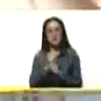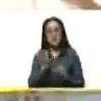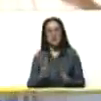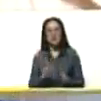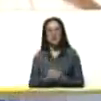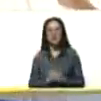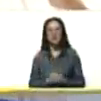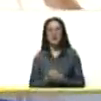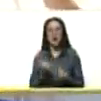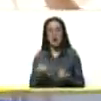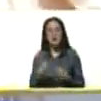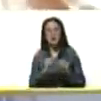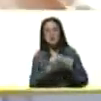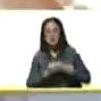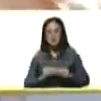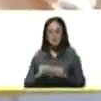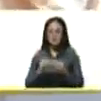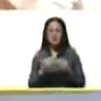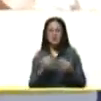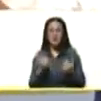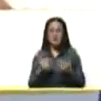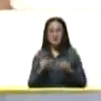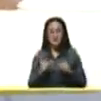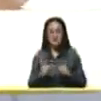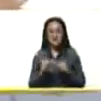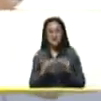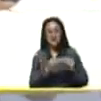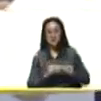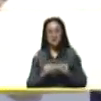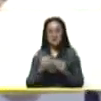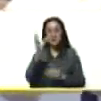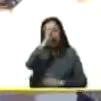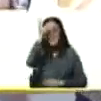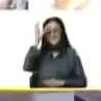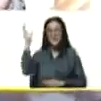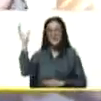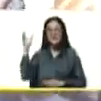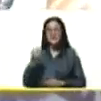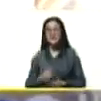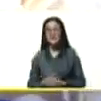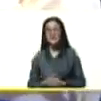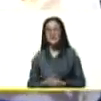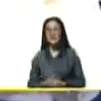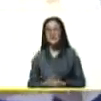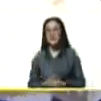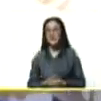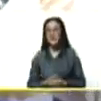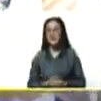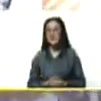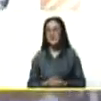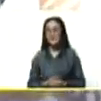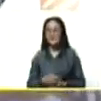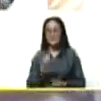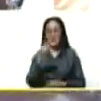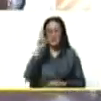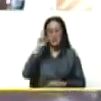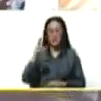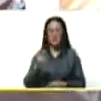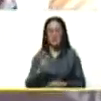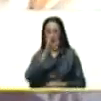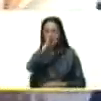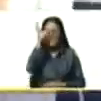que están recuperando todo y vamos a recuperar. Capriles, te vamos a meter metro y medio, pues, para que respete, para que